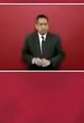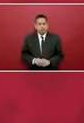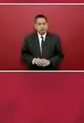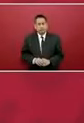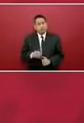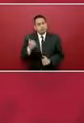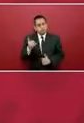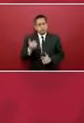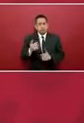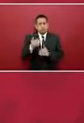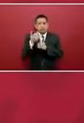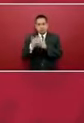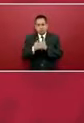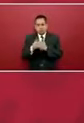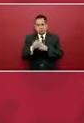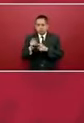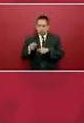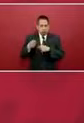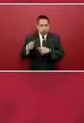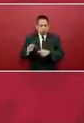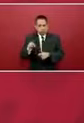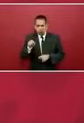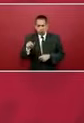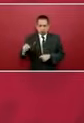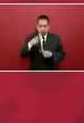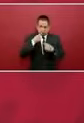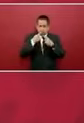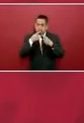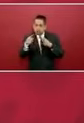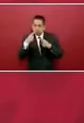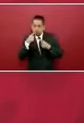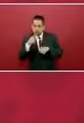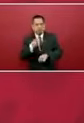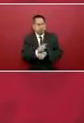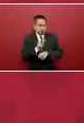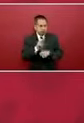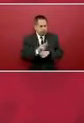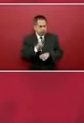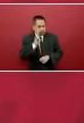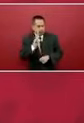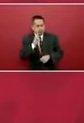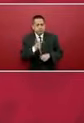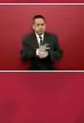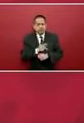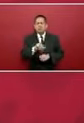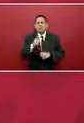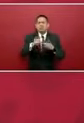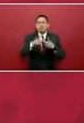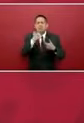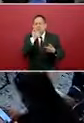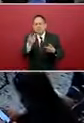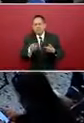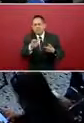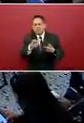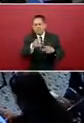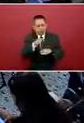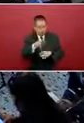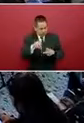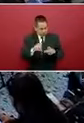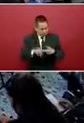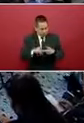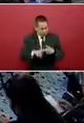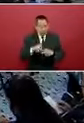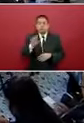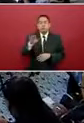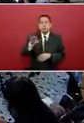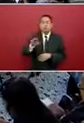y se les va a dar a todas seguimiento. Lo otro que preguntaste es… Lo de si a